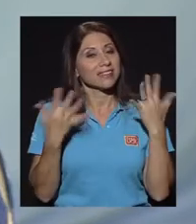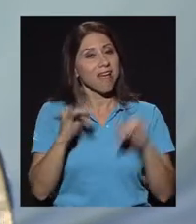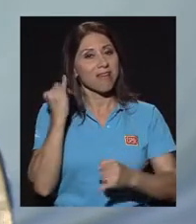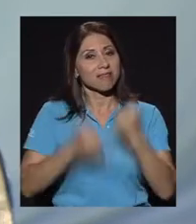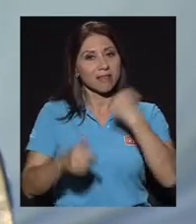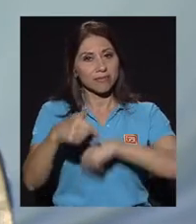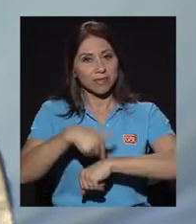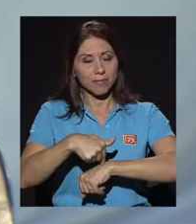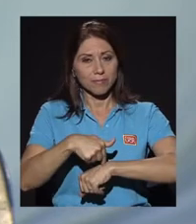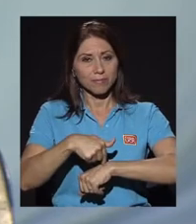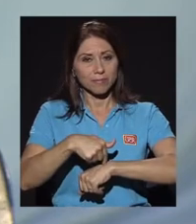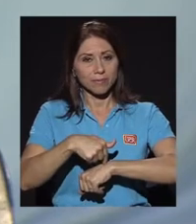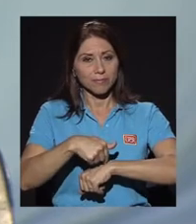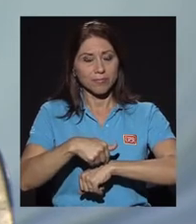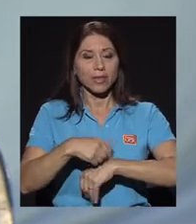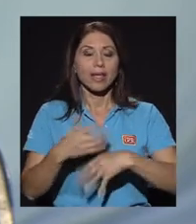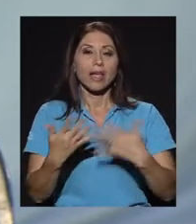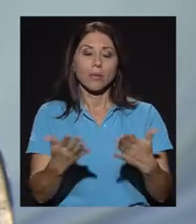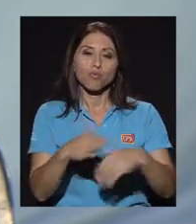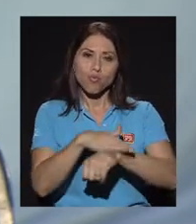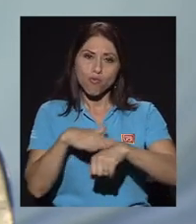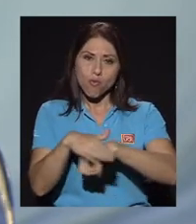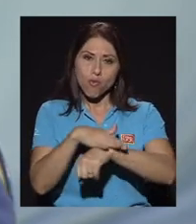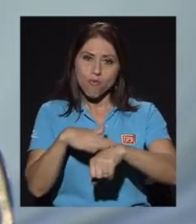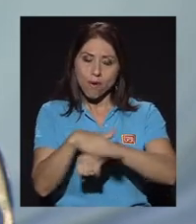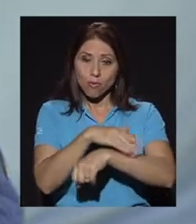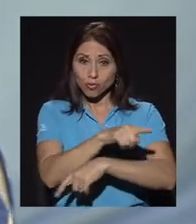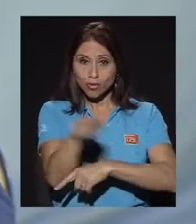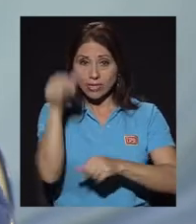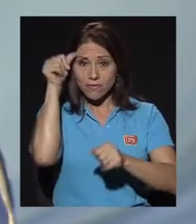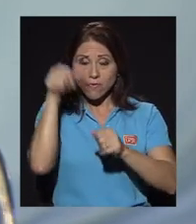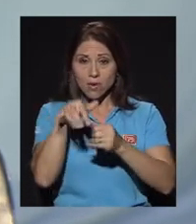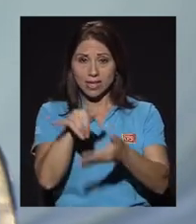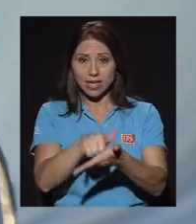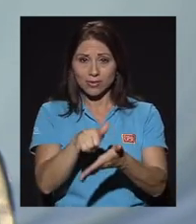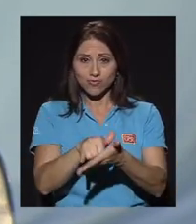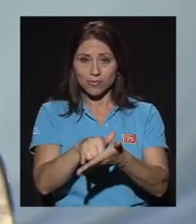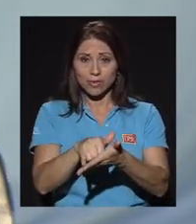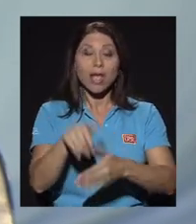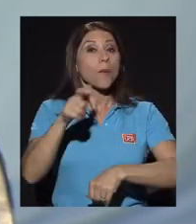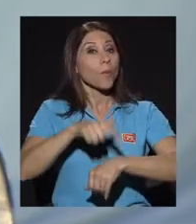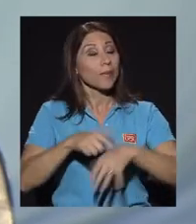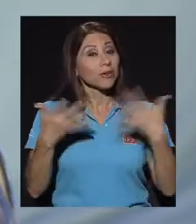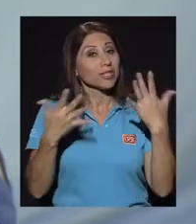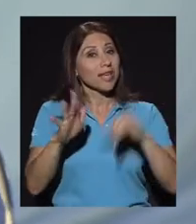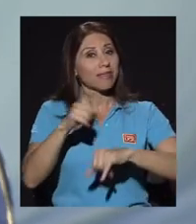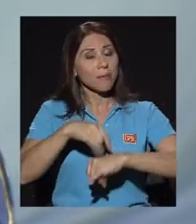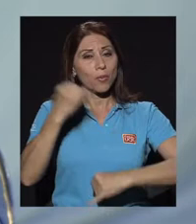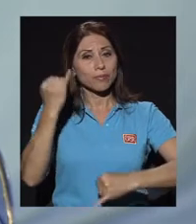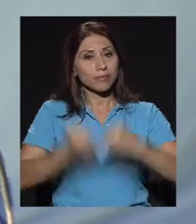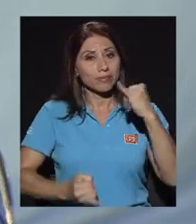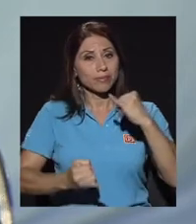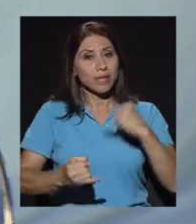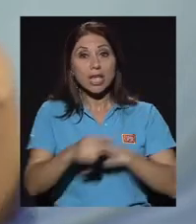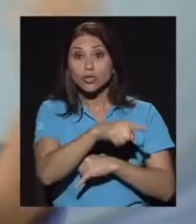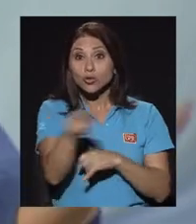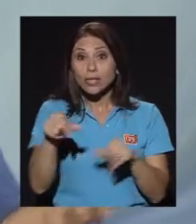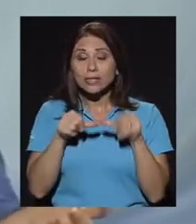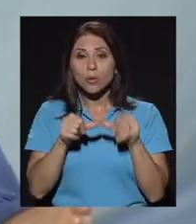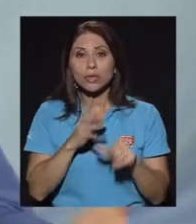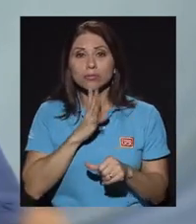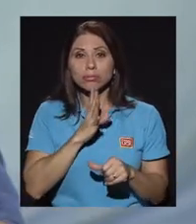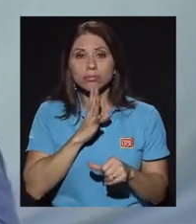ya se terminó el tiempo. Favor tener en cuenta esto, porque en el momento en que ya se termina el tiempo, si